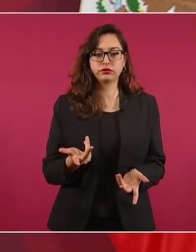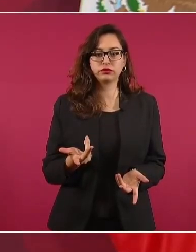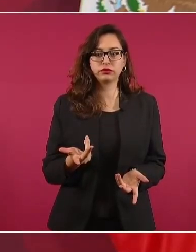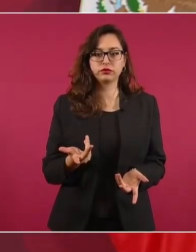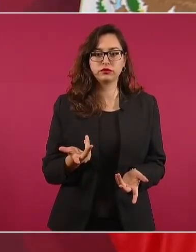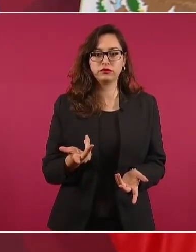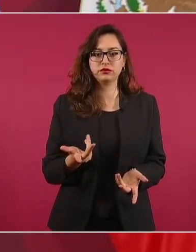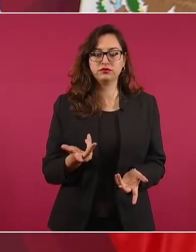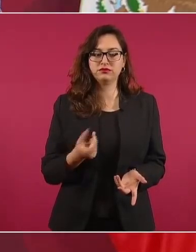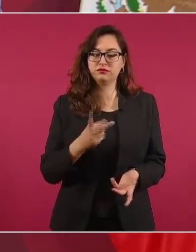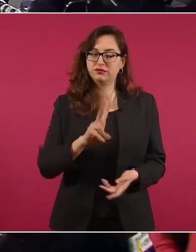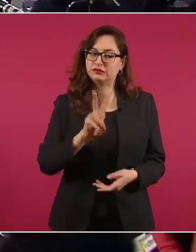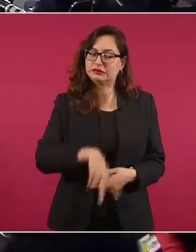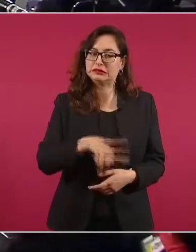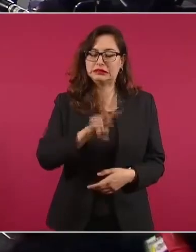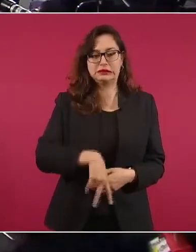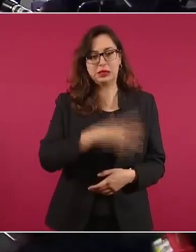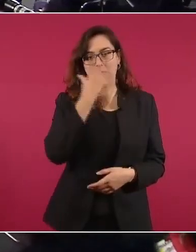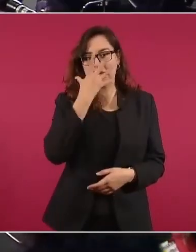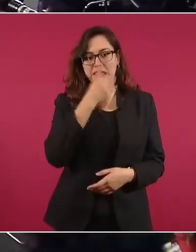haciendo el ridículo. O sea,